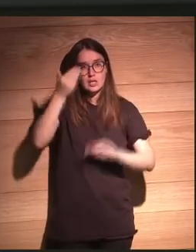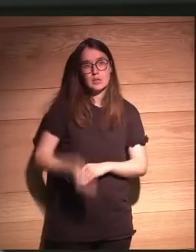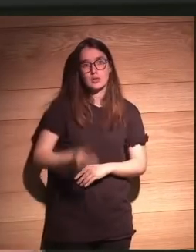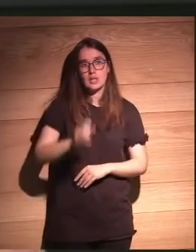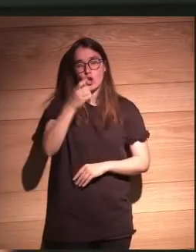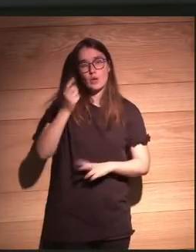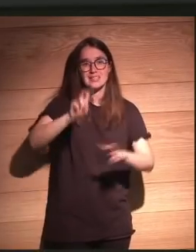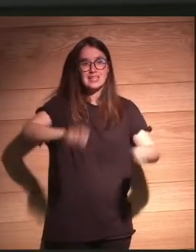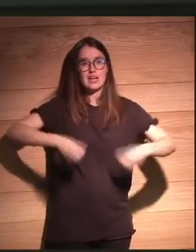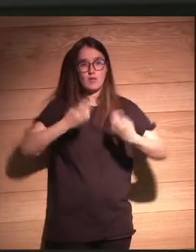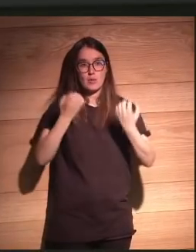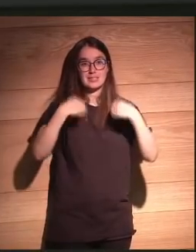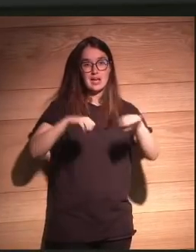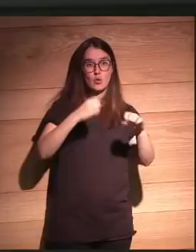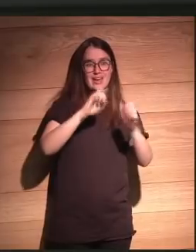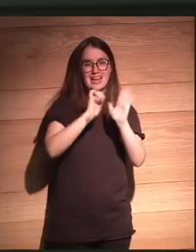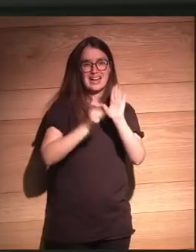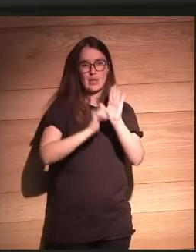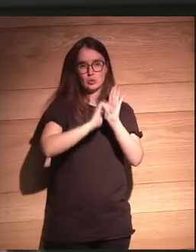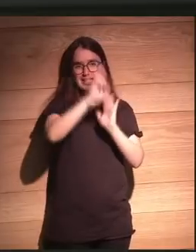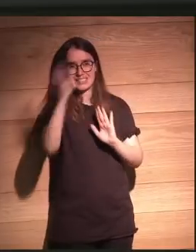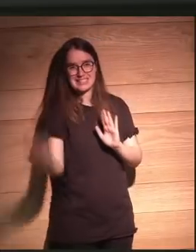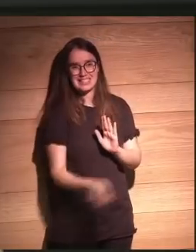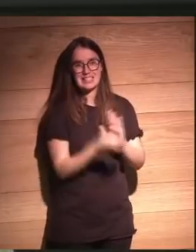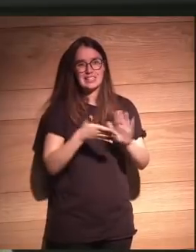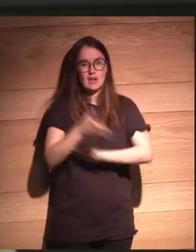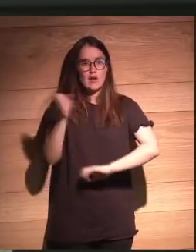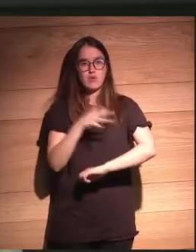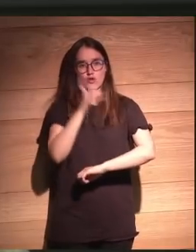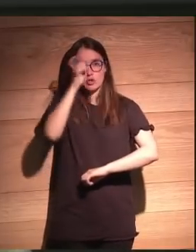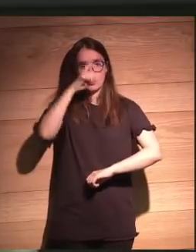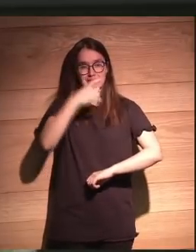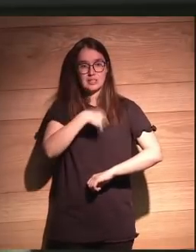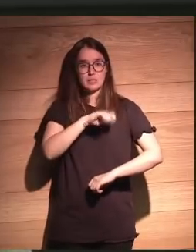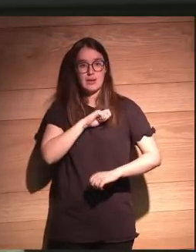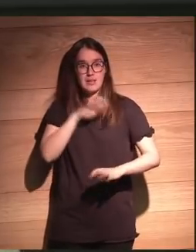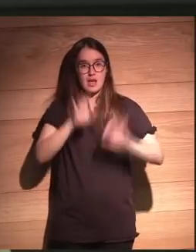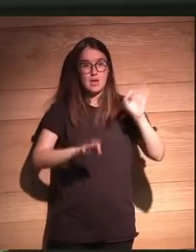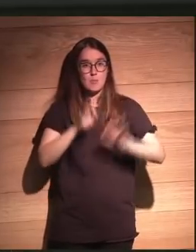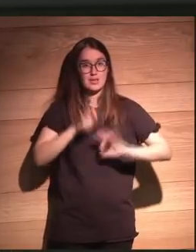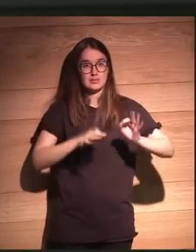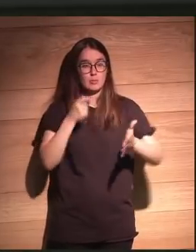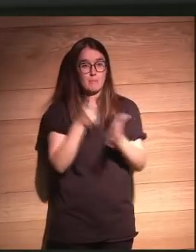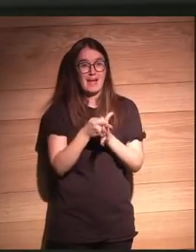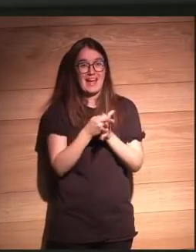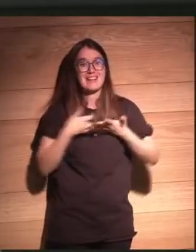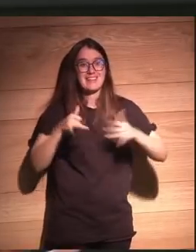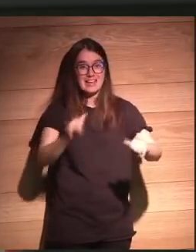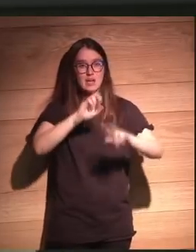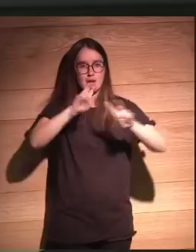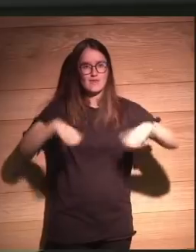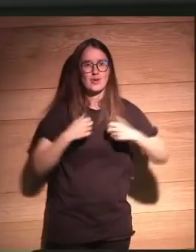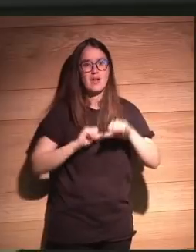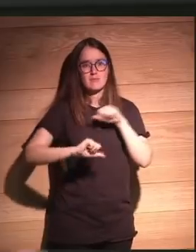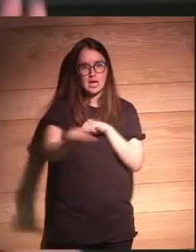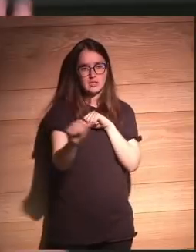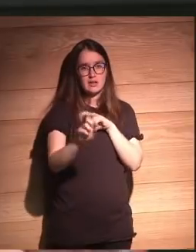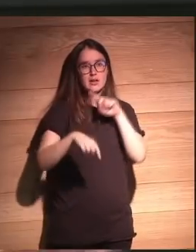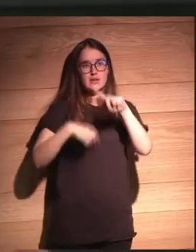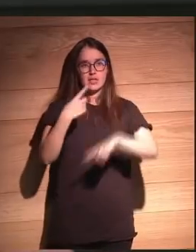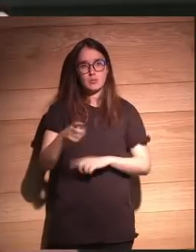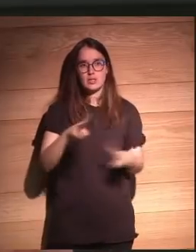de esas reformas, aunque son distintas cláusulas, es que los fondos buitres en este país dejan de pagar impuestos a partir de esa reforma. Inmediatamente